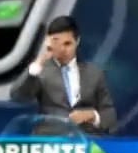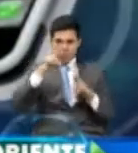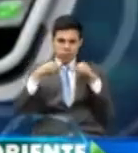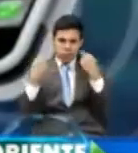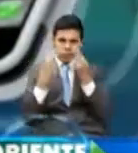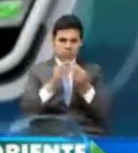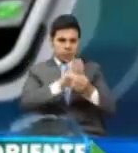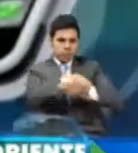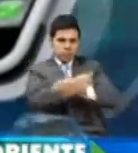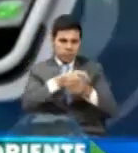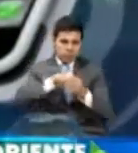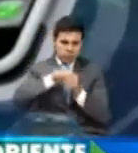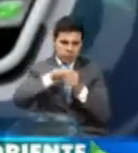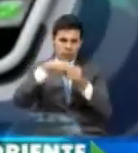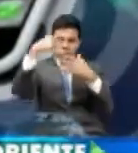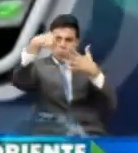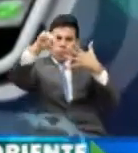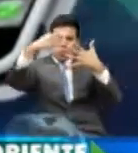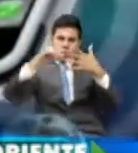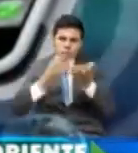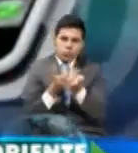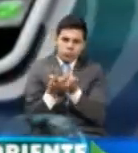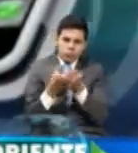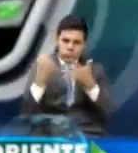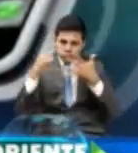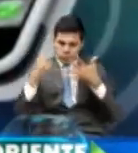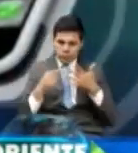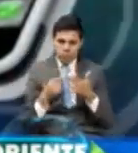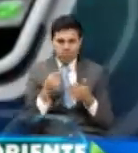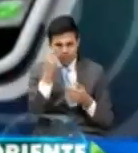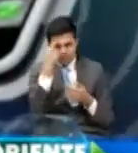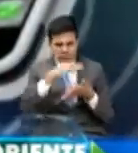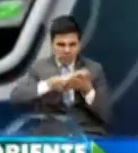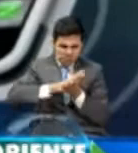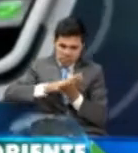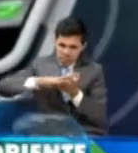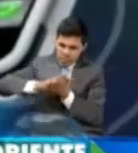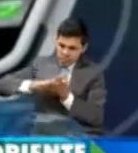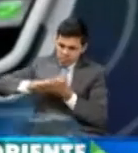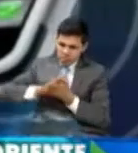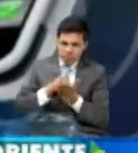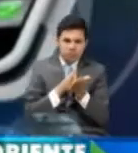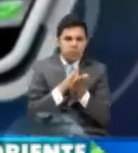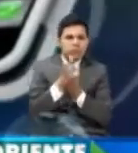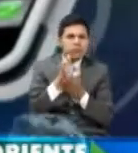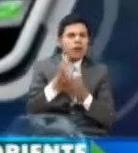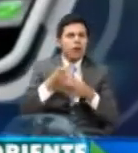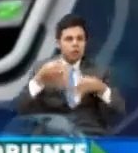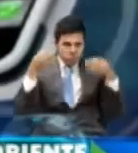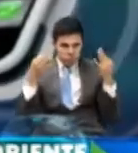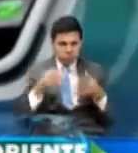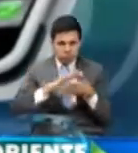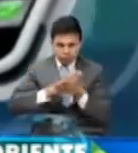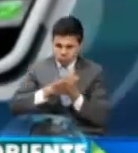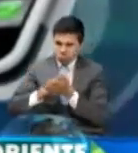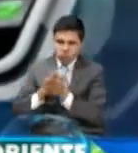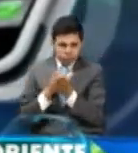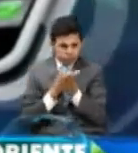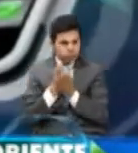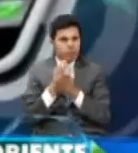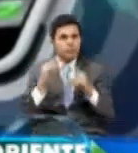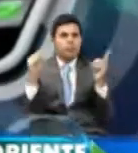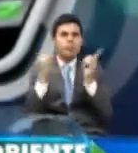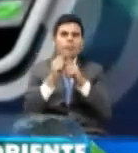todos los asesores y toda la situación, que la chatarrización va a continuar como está y como se ha llevado, pero que la